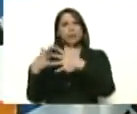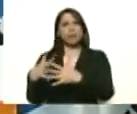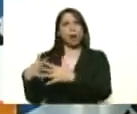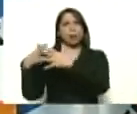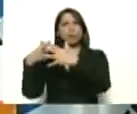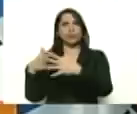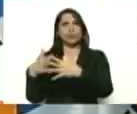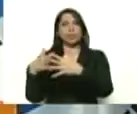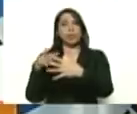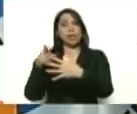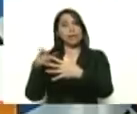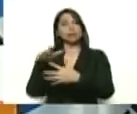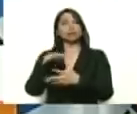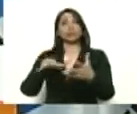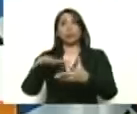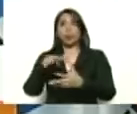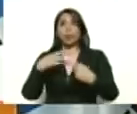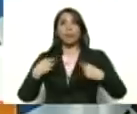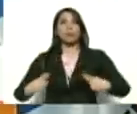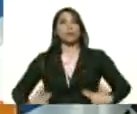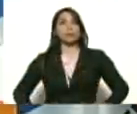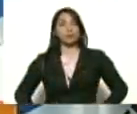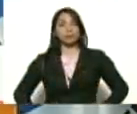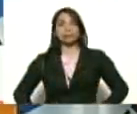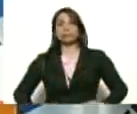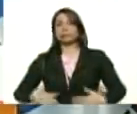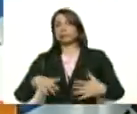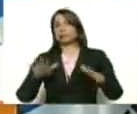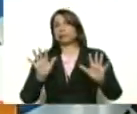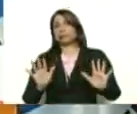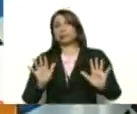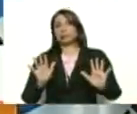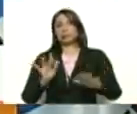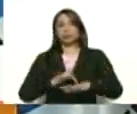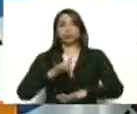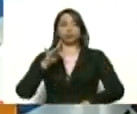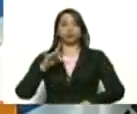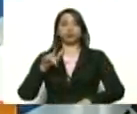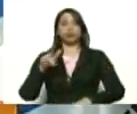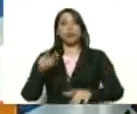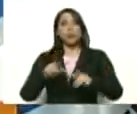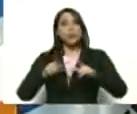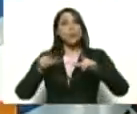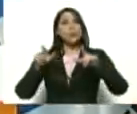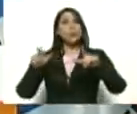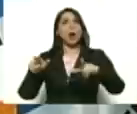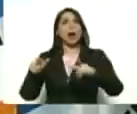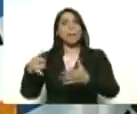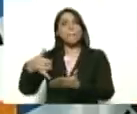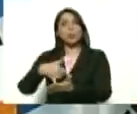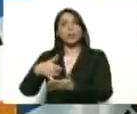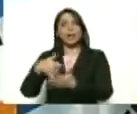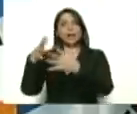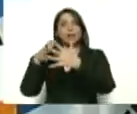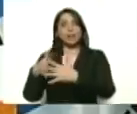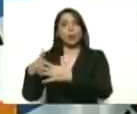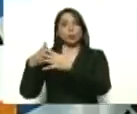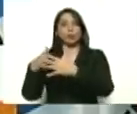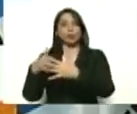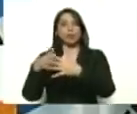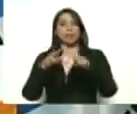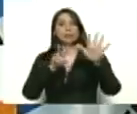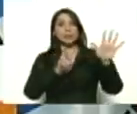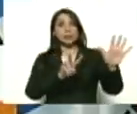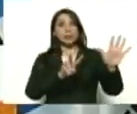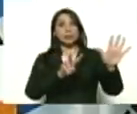sí es una crisis humanitaria lamentable que afecta a sectores vulnerables de los Estados Unidos de América.